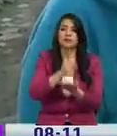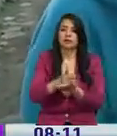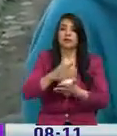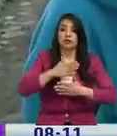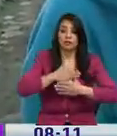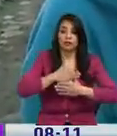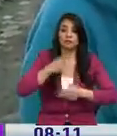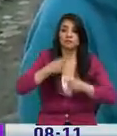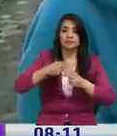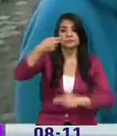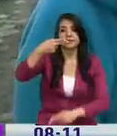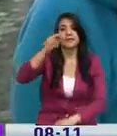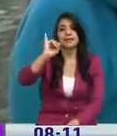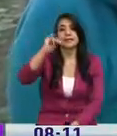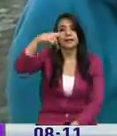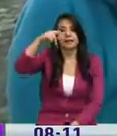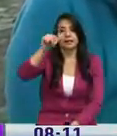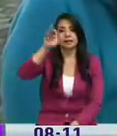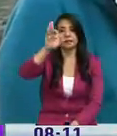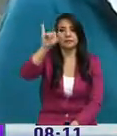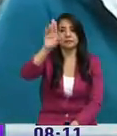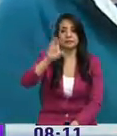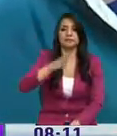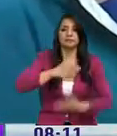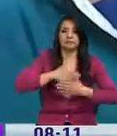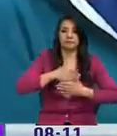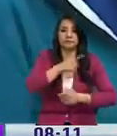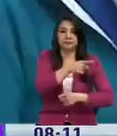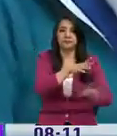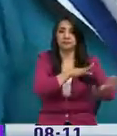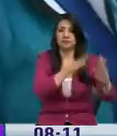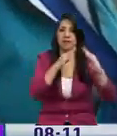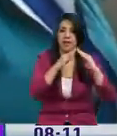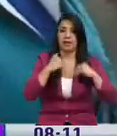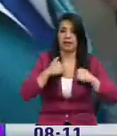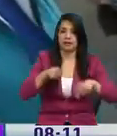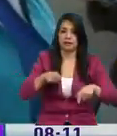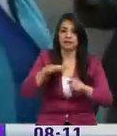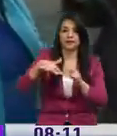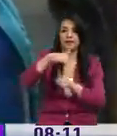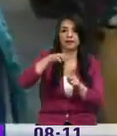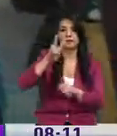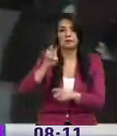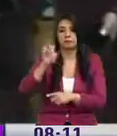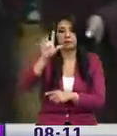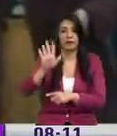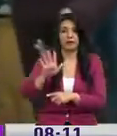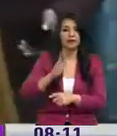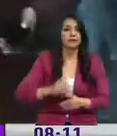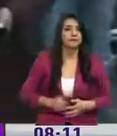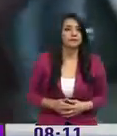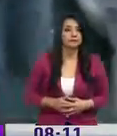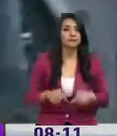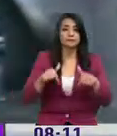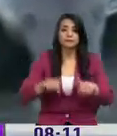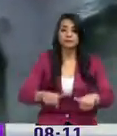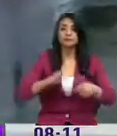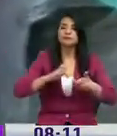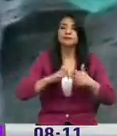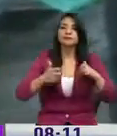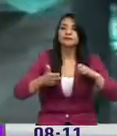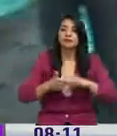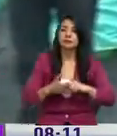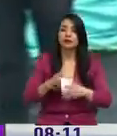y tatiana al día y soy moradora de aquí del bar del jardín del valle entonces el problema es que